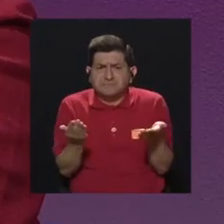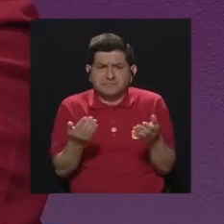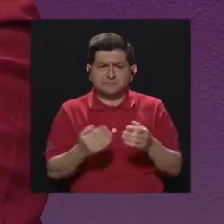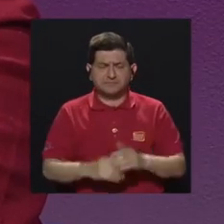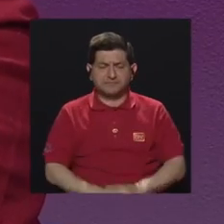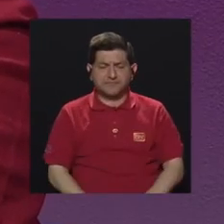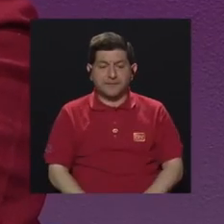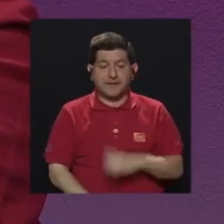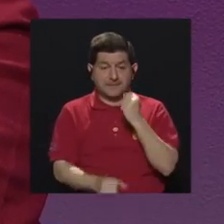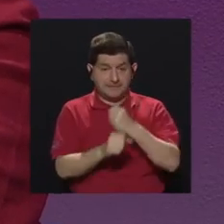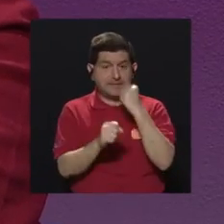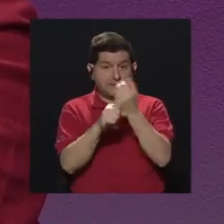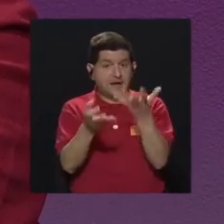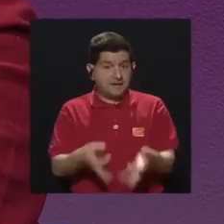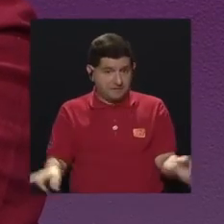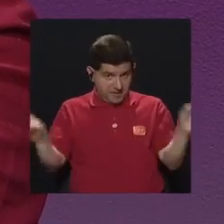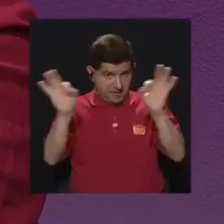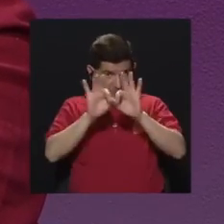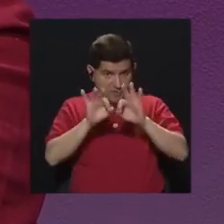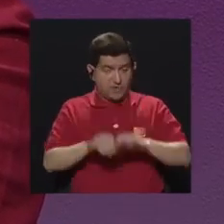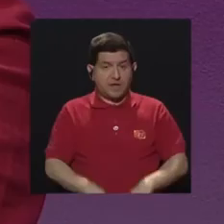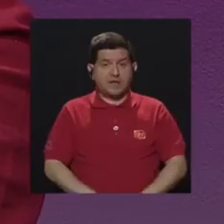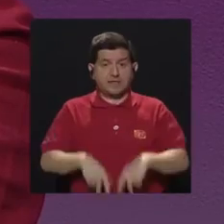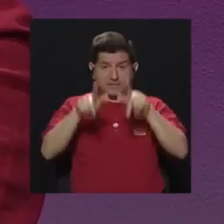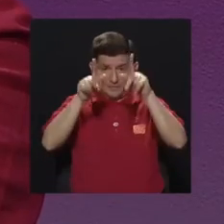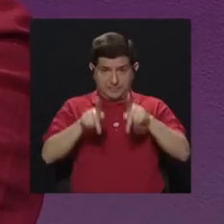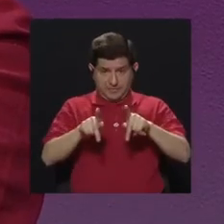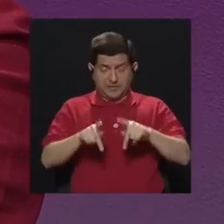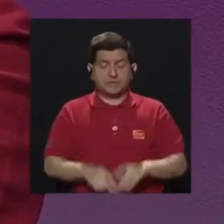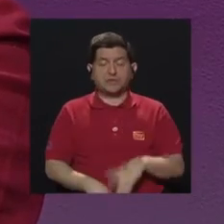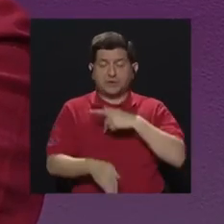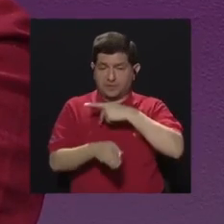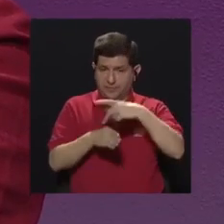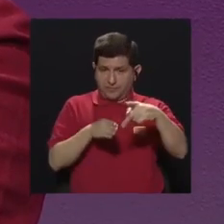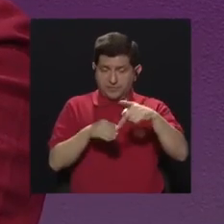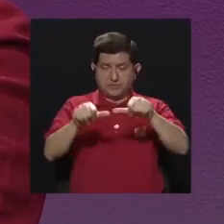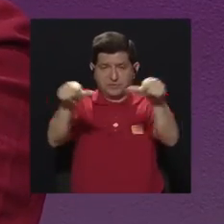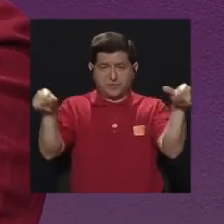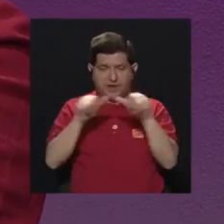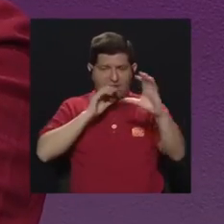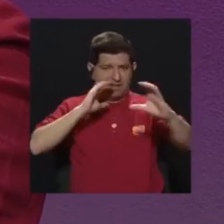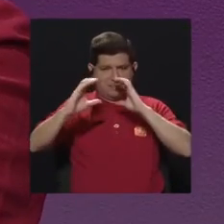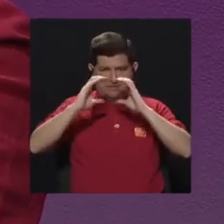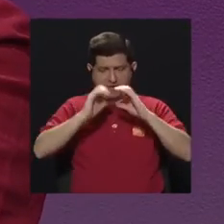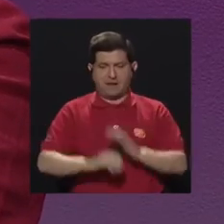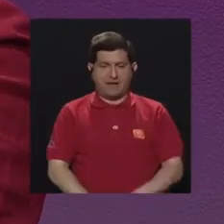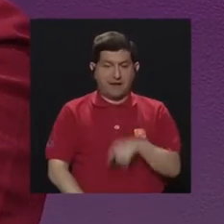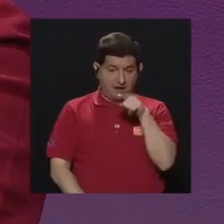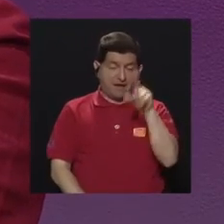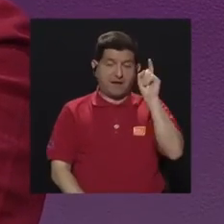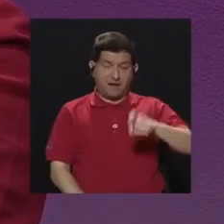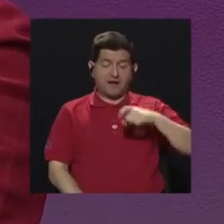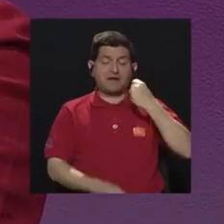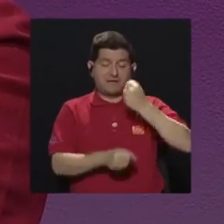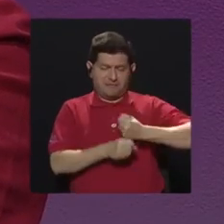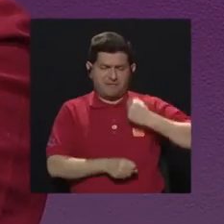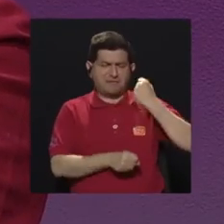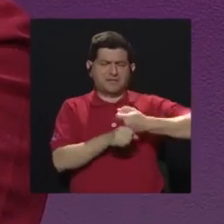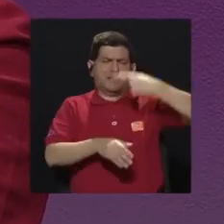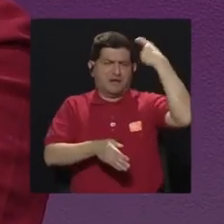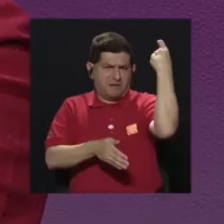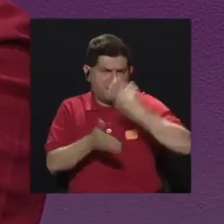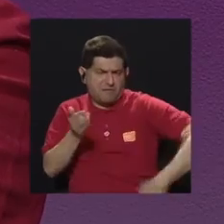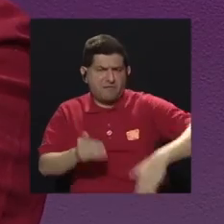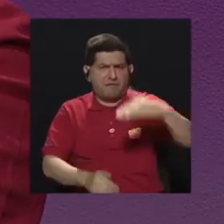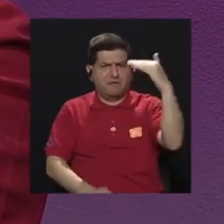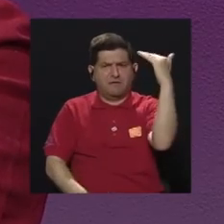una tarea importante tiene que ver con las personas profesionales de la comunicación yo creo que ahí tenemos que hacer un esfuerzo muy grande de